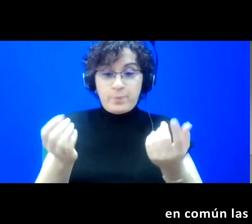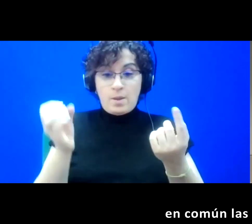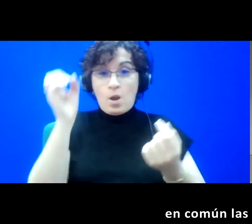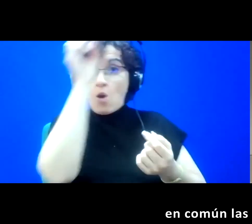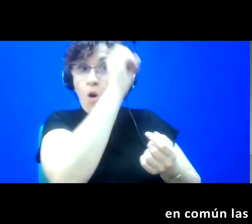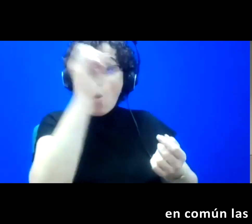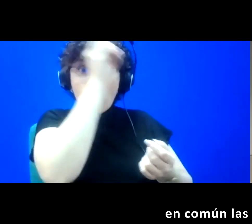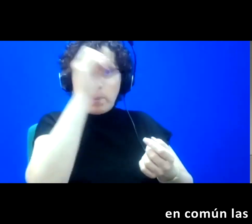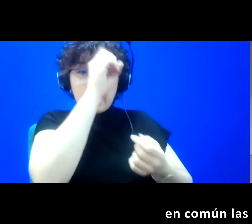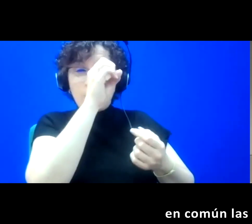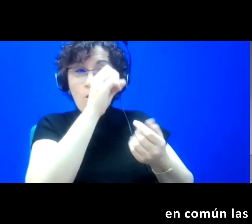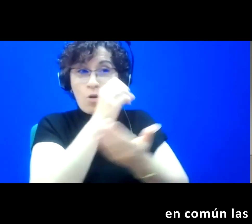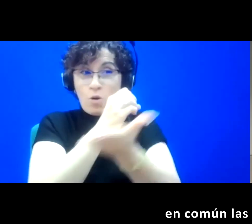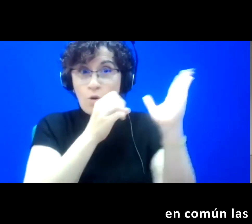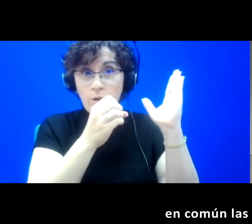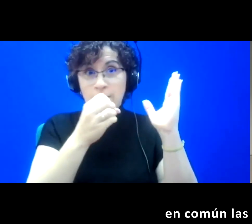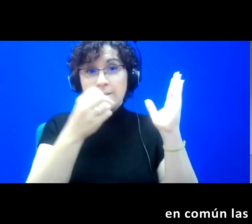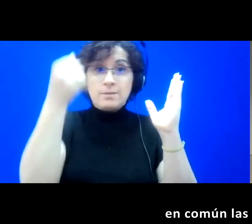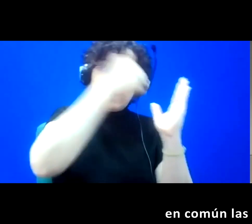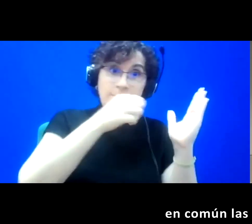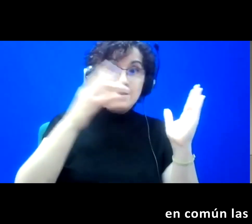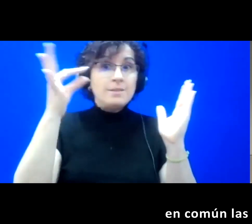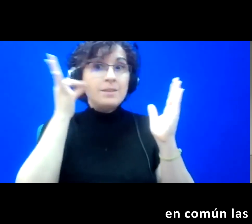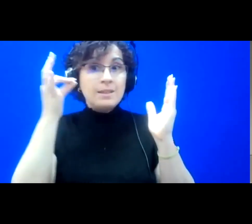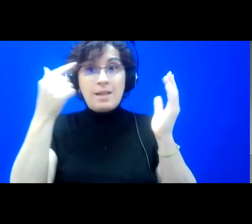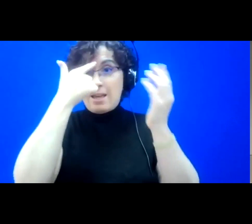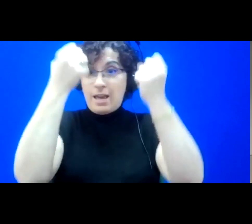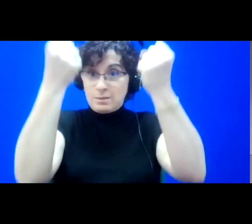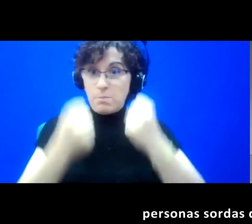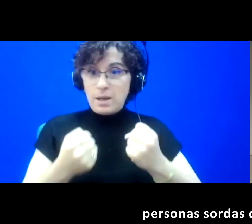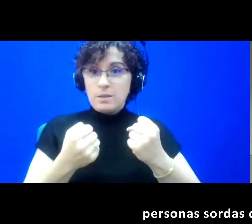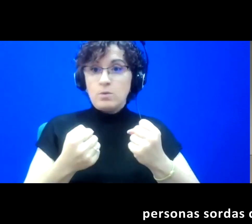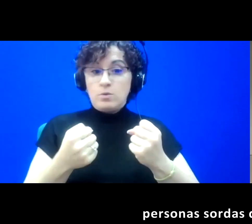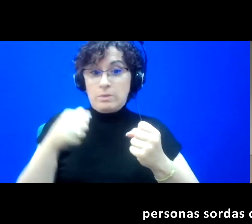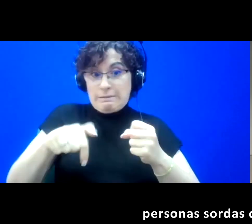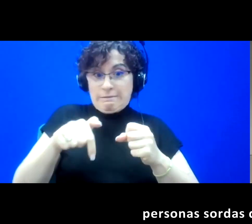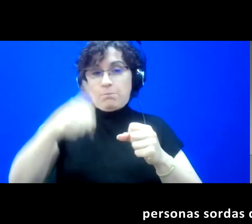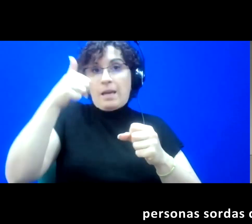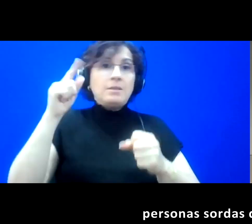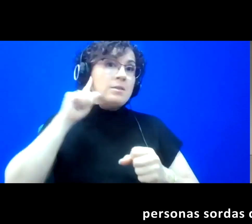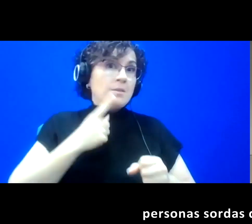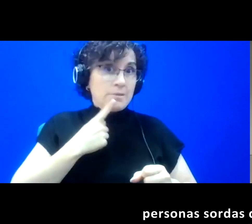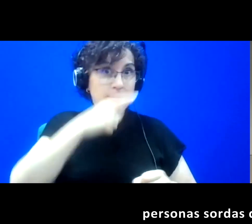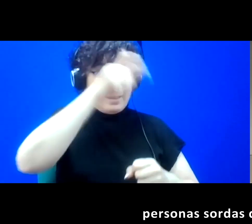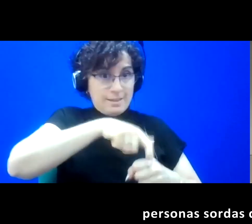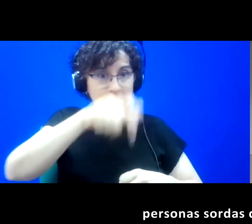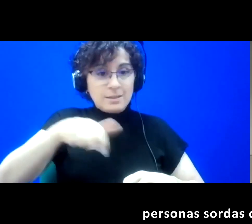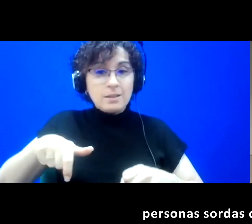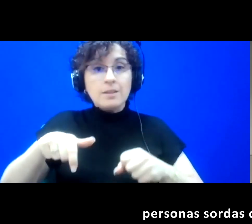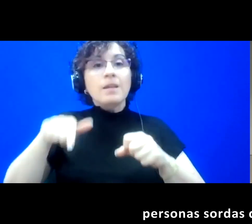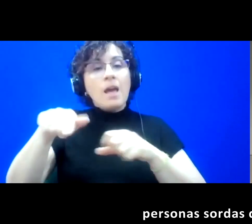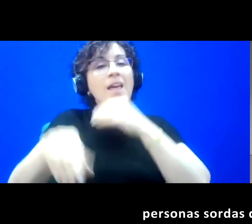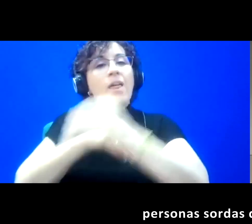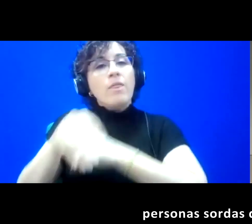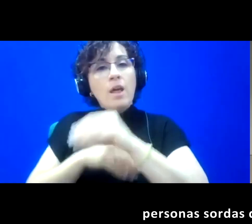opiniones de expertas y expertos, en este caso personas sordas, que se